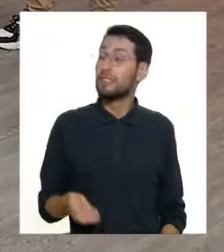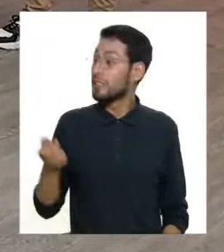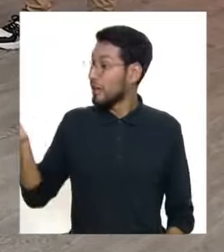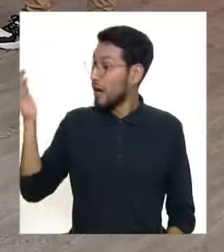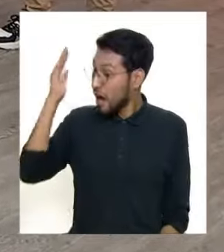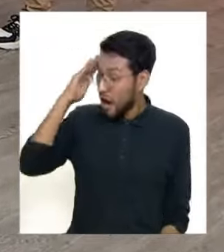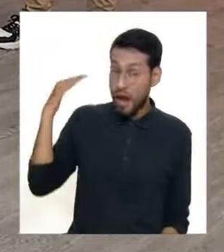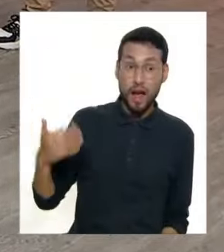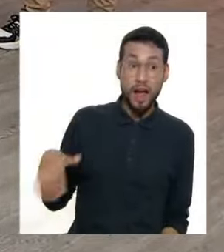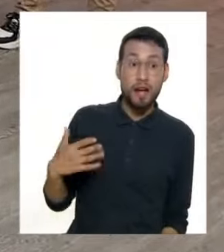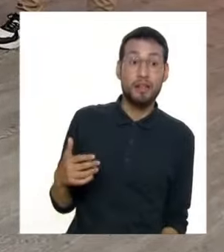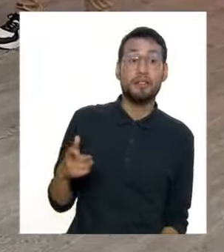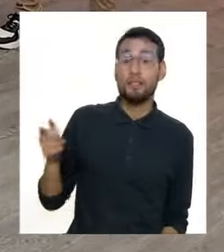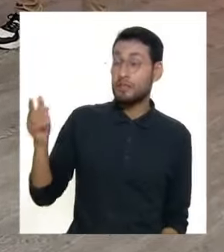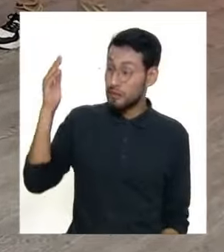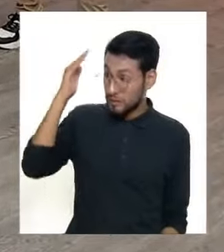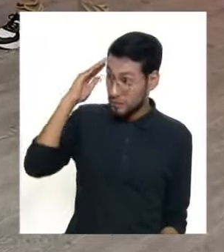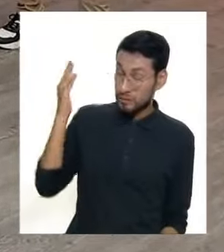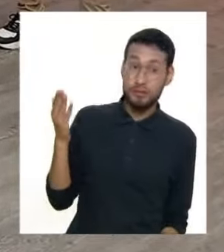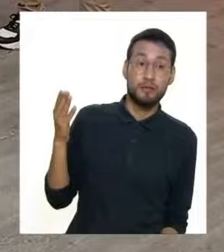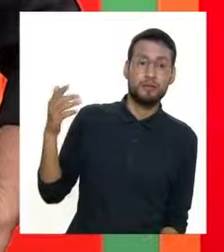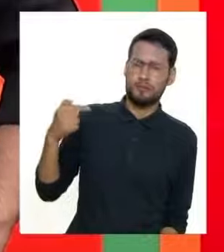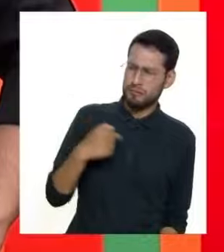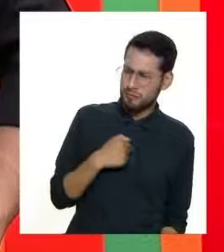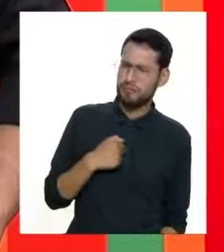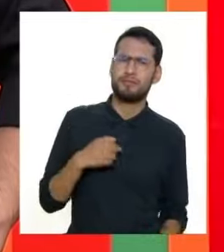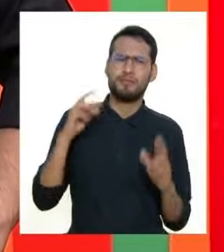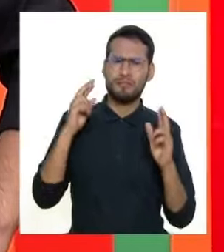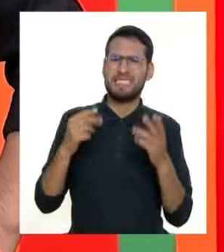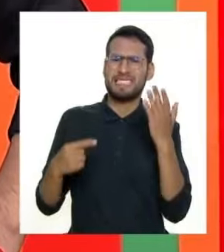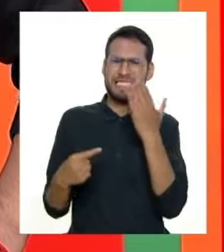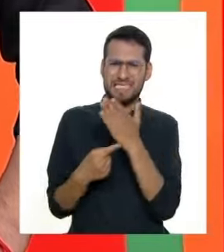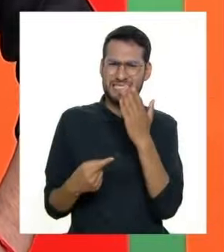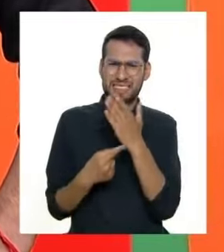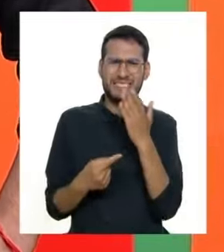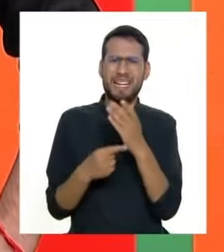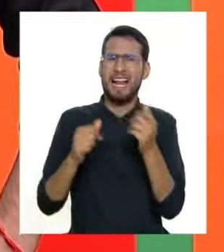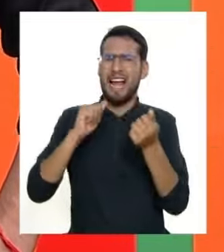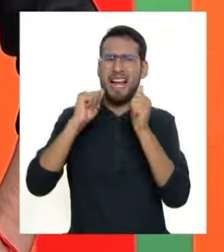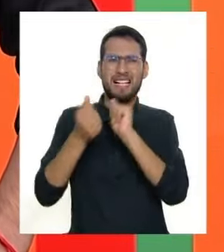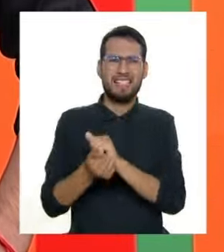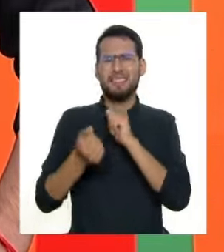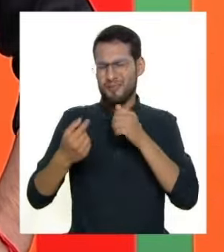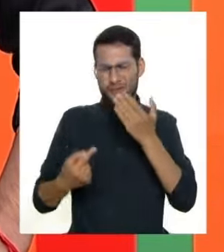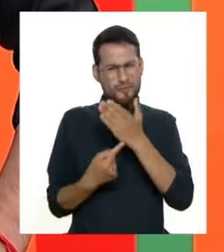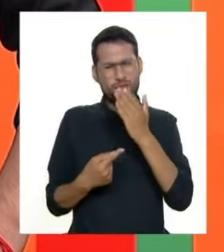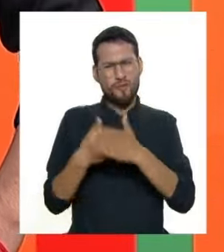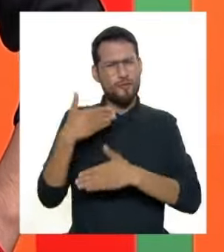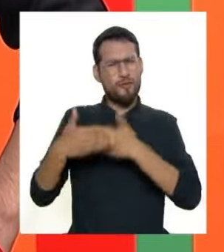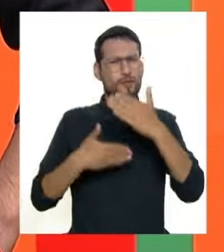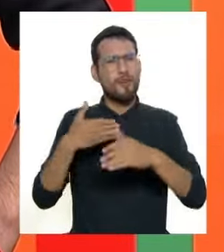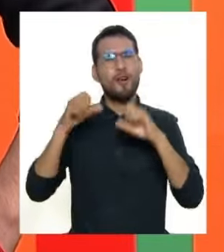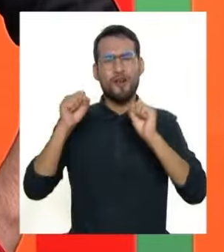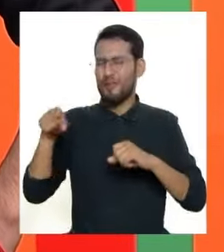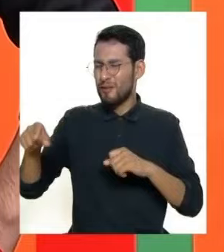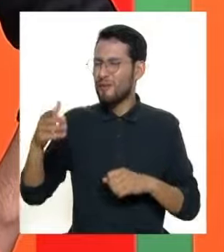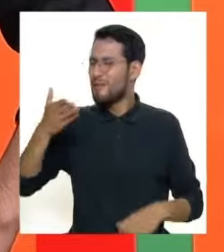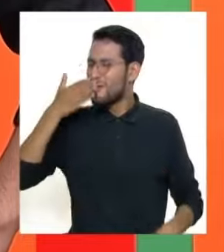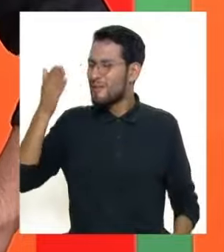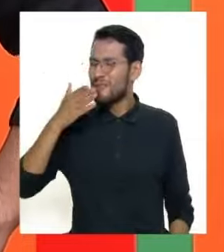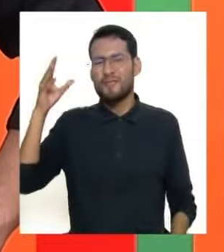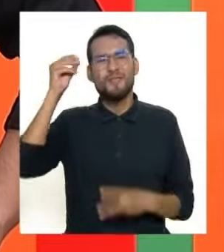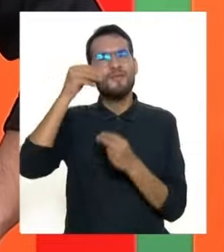no sabemos si lo pueden ponchar. ¿Saben qué? Yo estoy esperando que la tecnología siga evolucionando tanto para que esos aromas